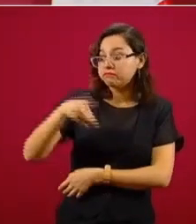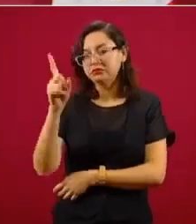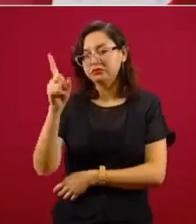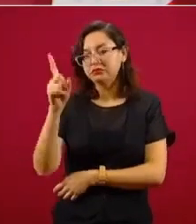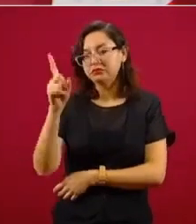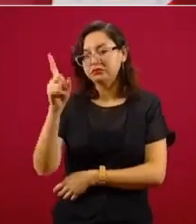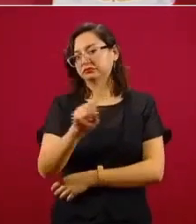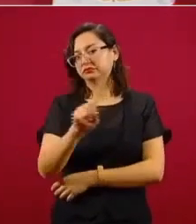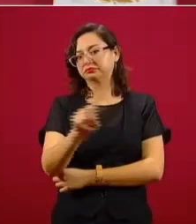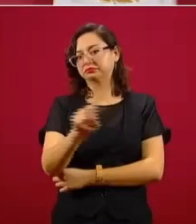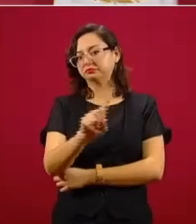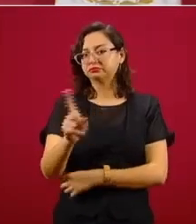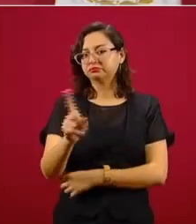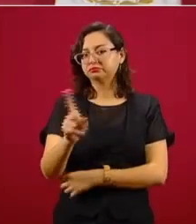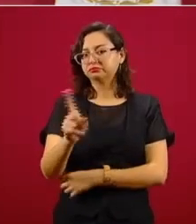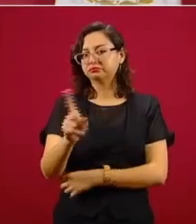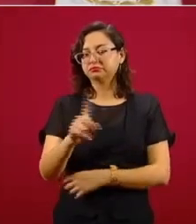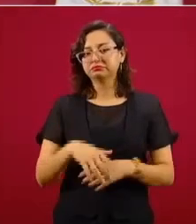está abajo.